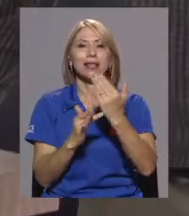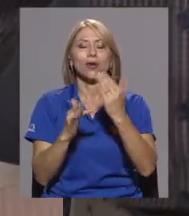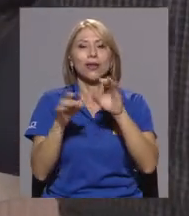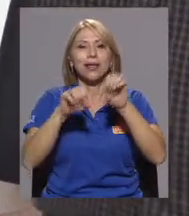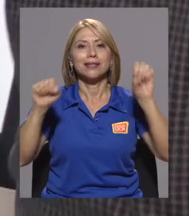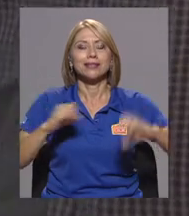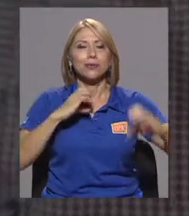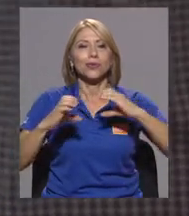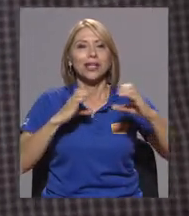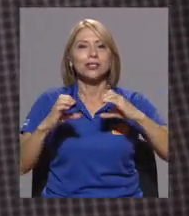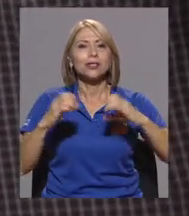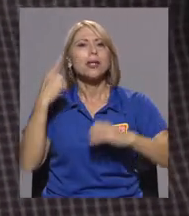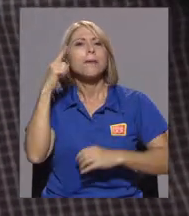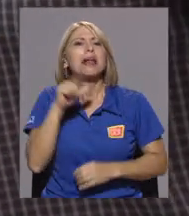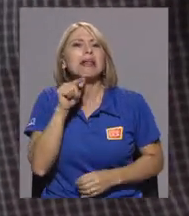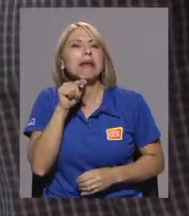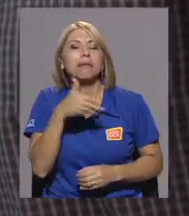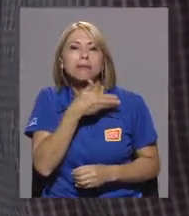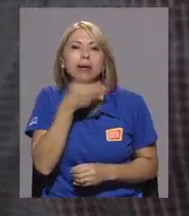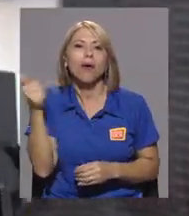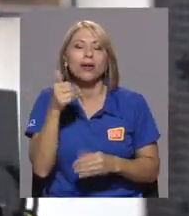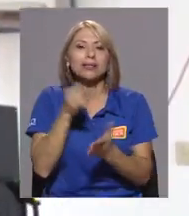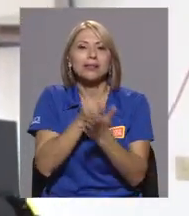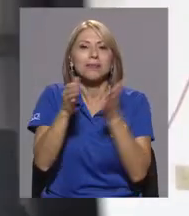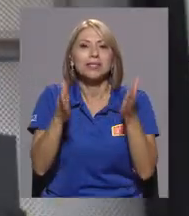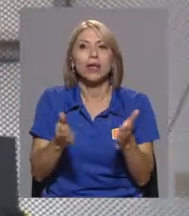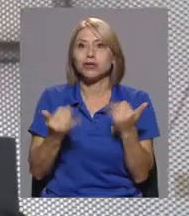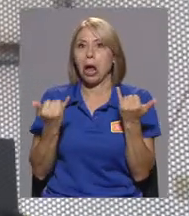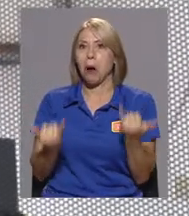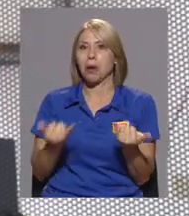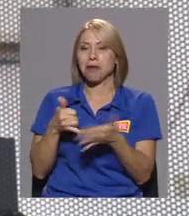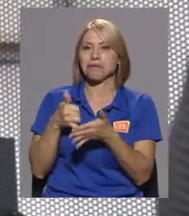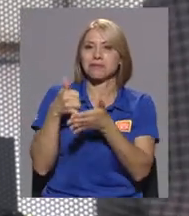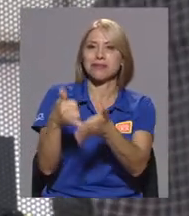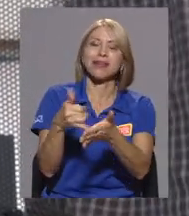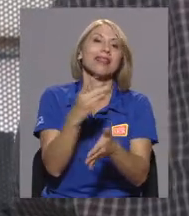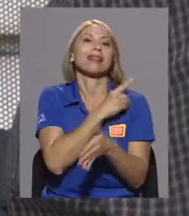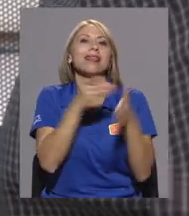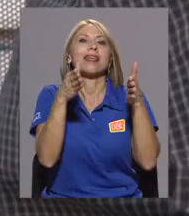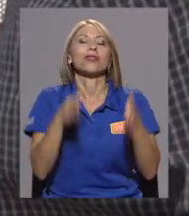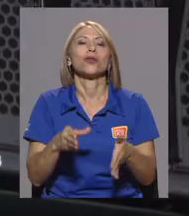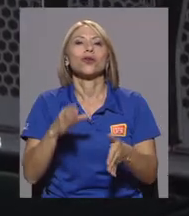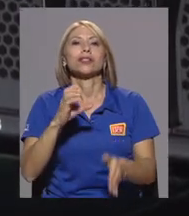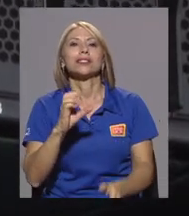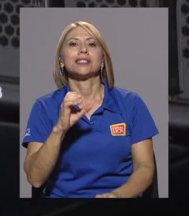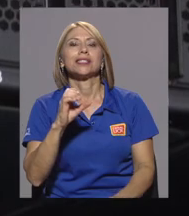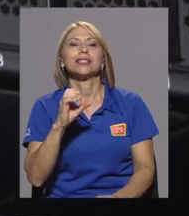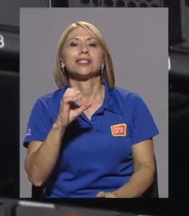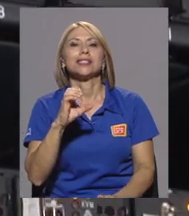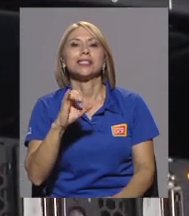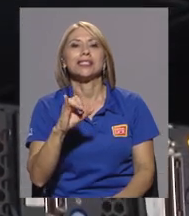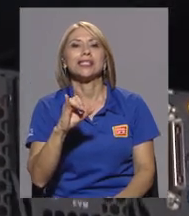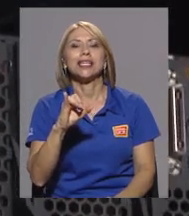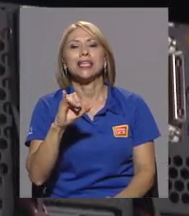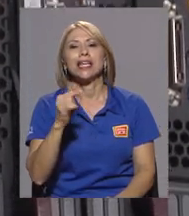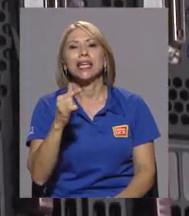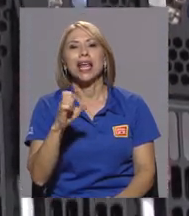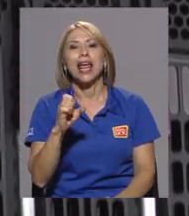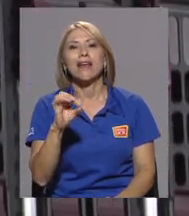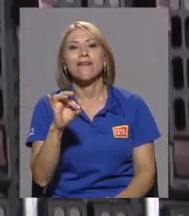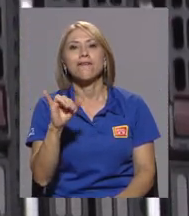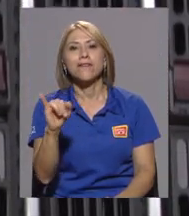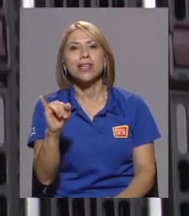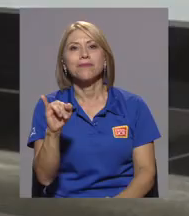Tecnología y Telecomunicaciones a los mejores investigadores, y en esta ocasión fue otorgado al director del CIGEFI, el Centro de